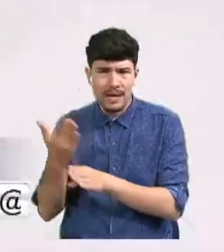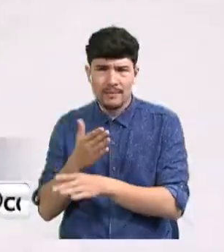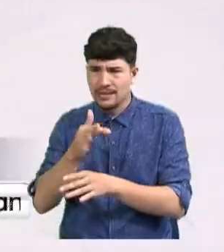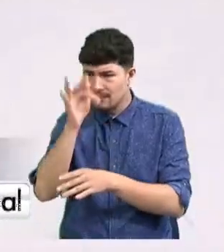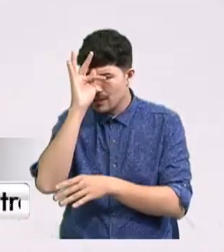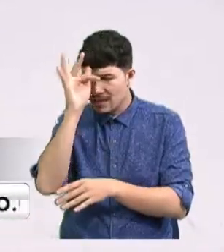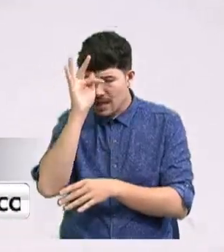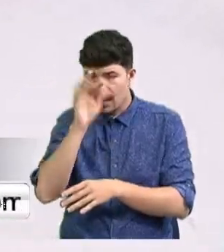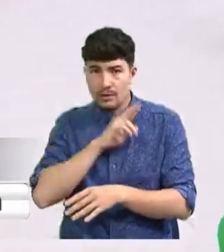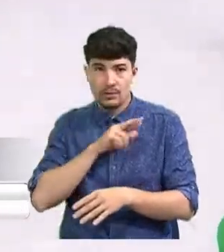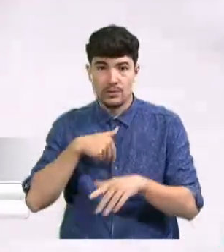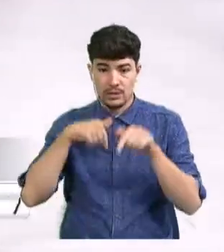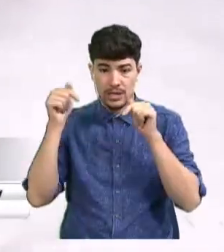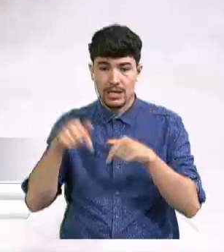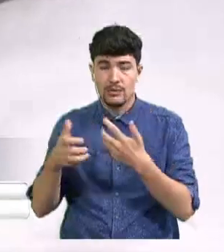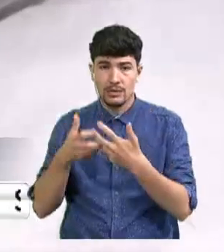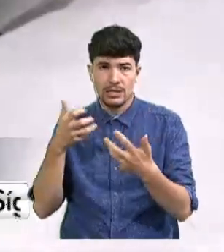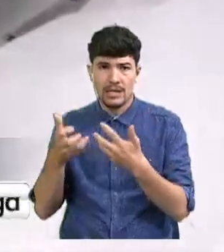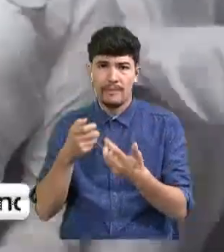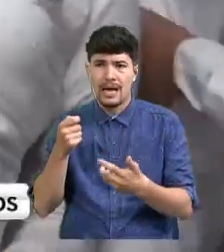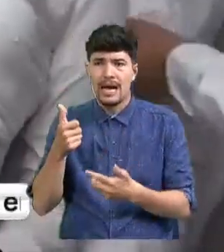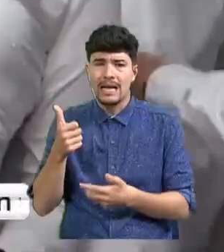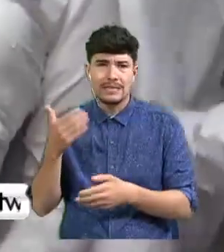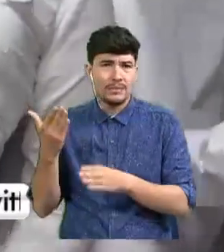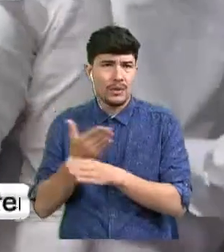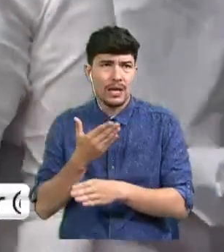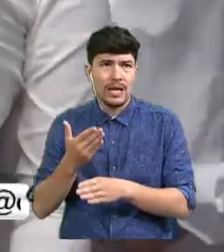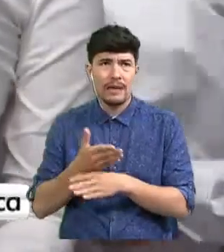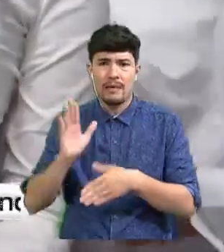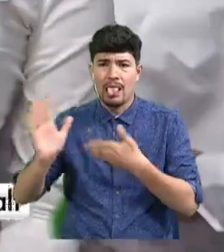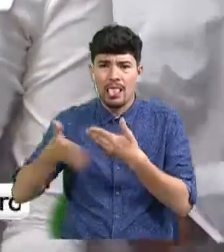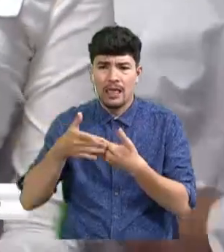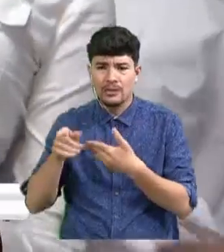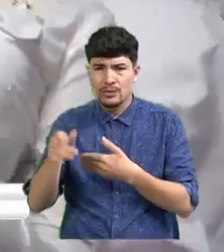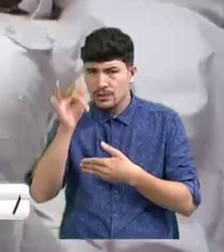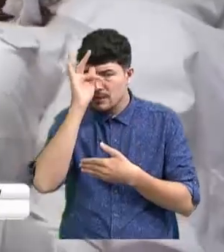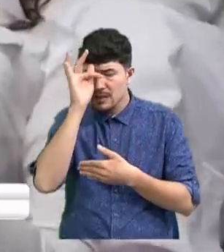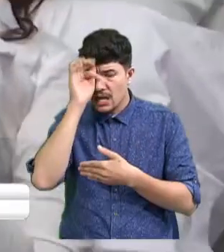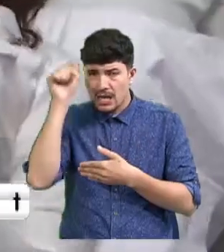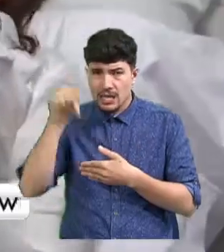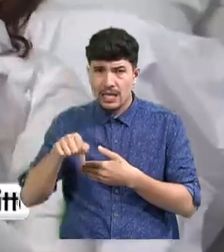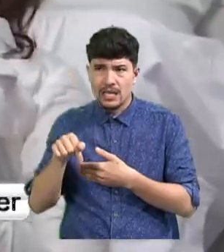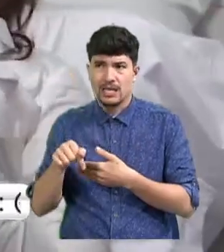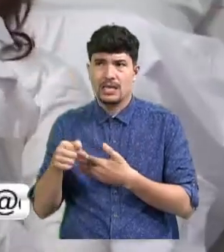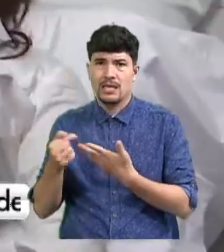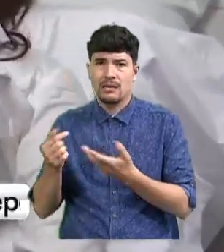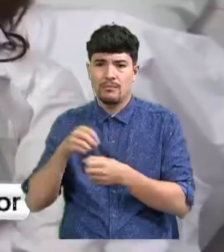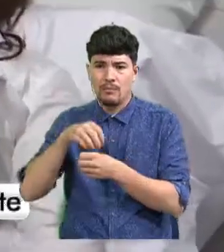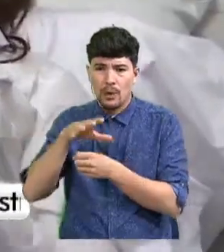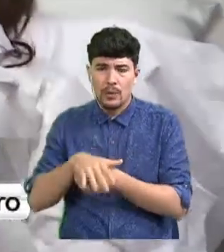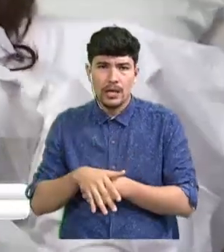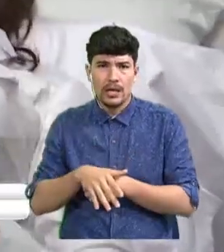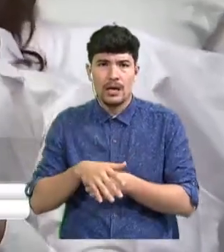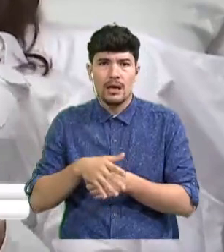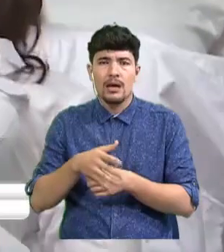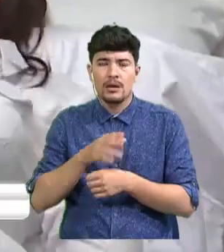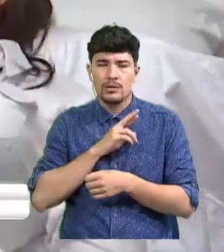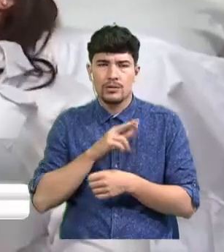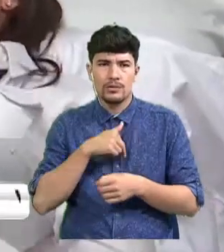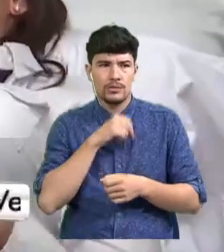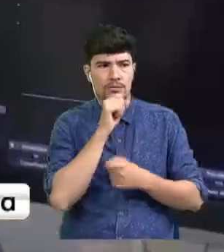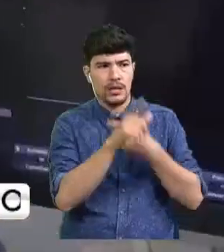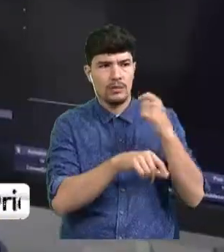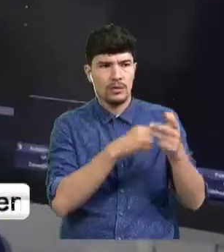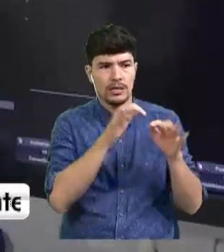que encontramos un sistema que estaba a punto de colapsar, de que tenían que ser cerrados los hospitales públicos. Es un examen que le hicimos a la Secretaría